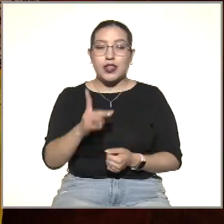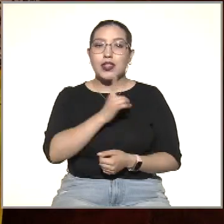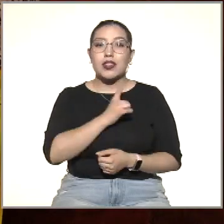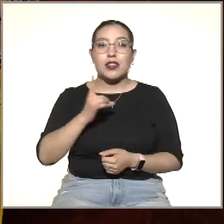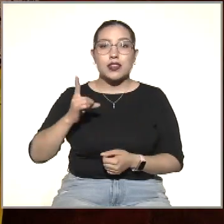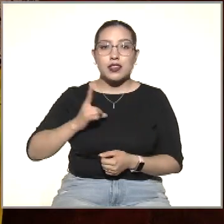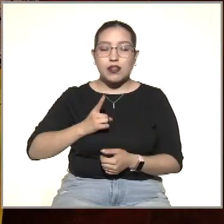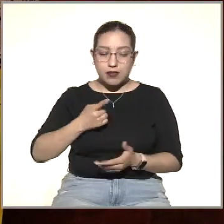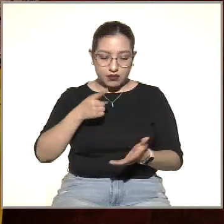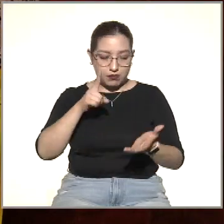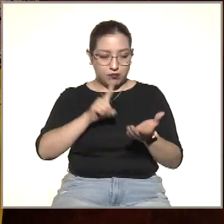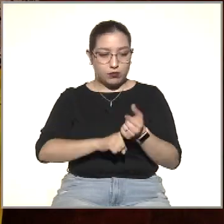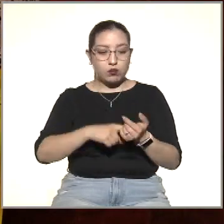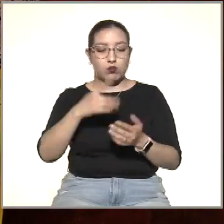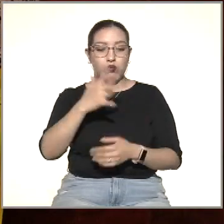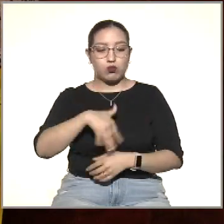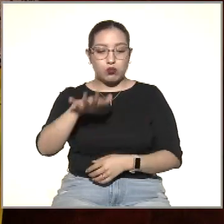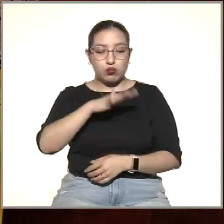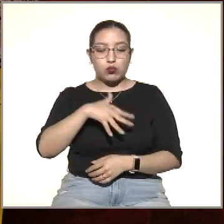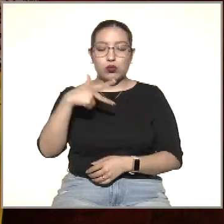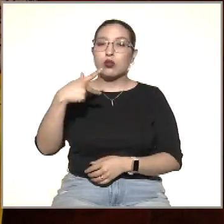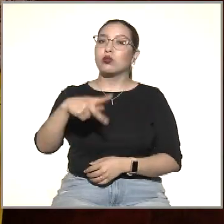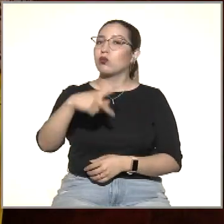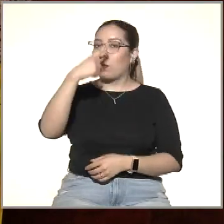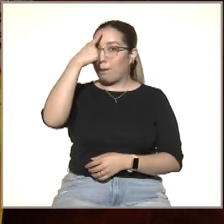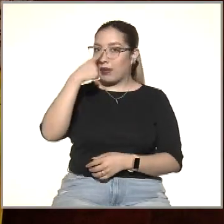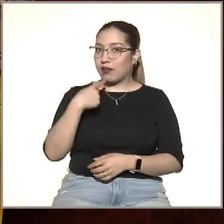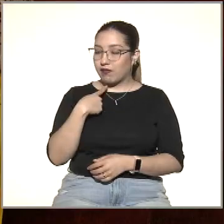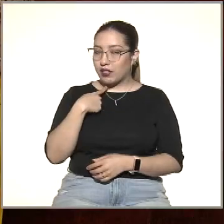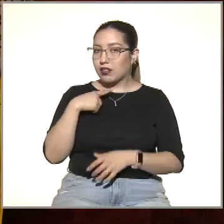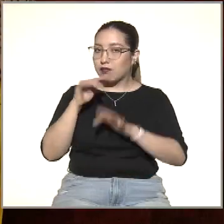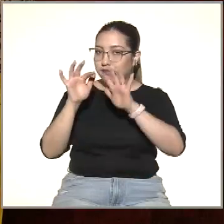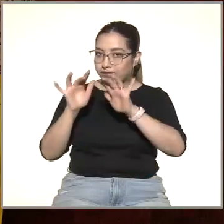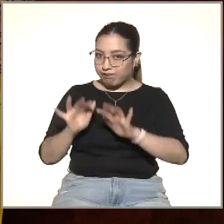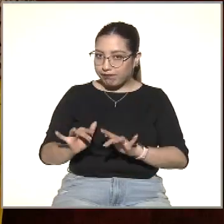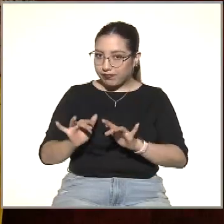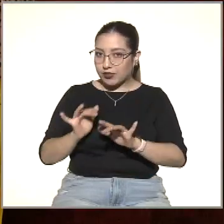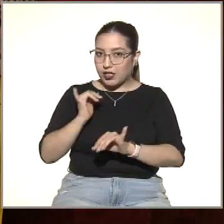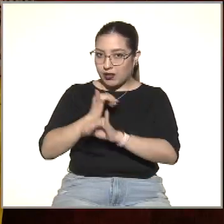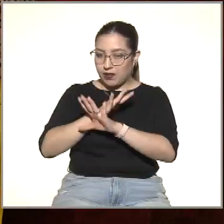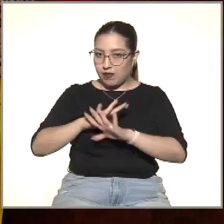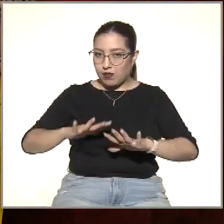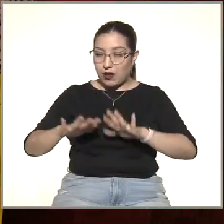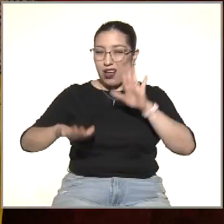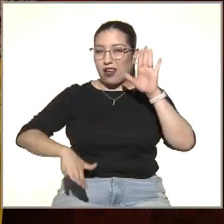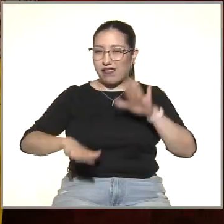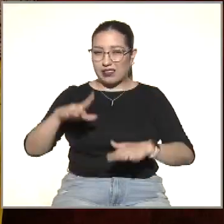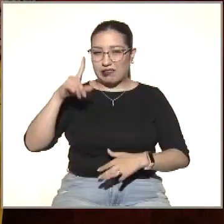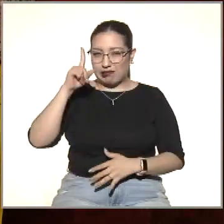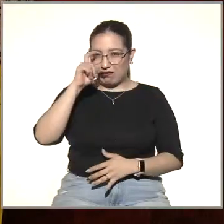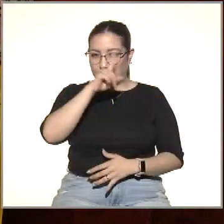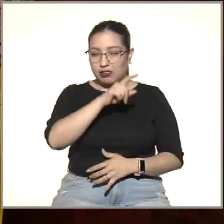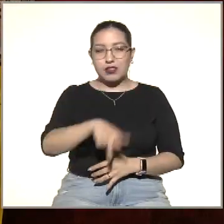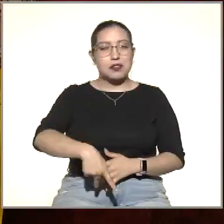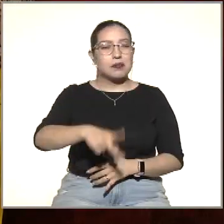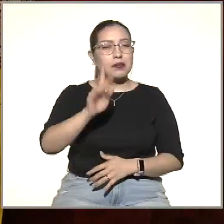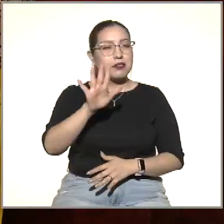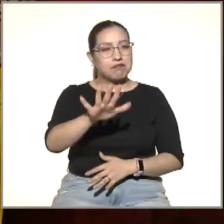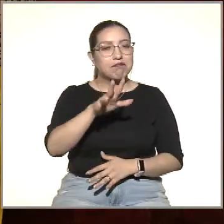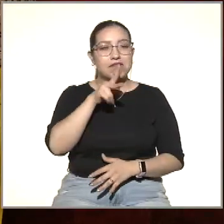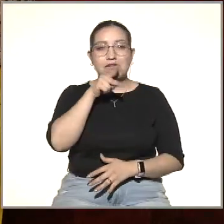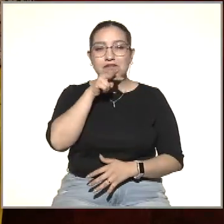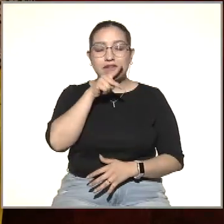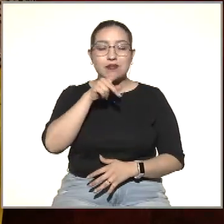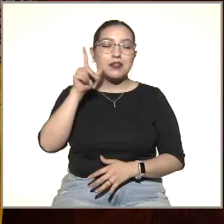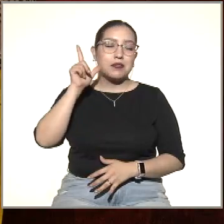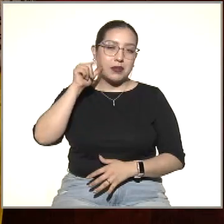perfil, cómo realizamos la búsqueda y reitero, puede ser muy abrumador, complejo a veces, entonces no se preocupen, el día de mañana